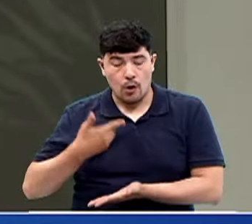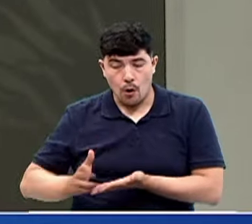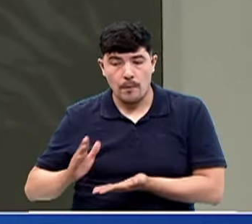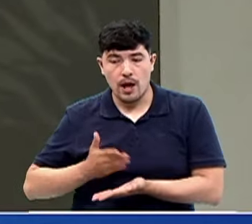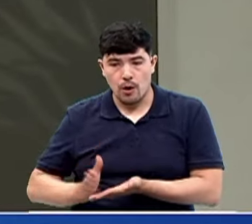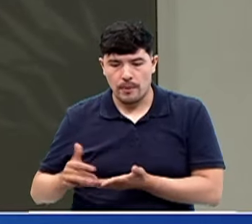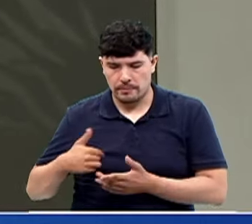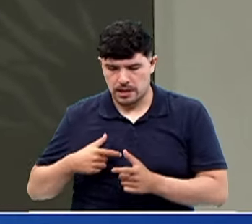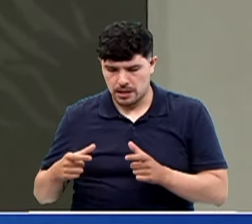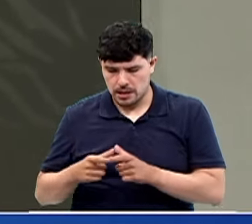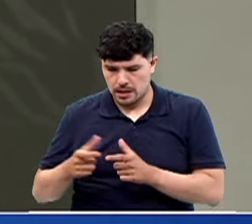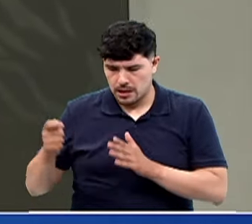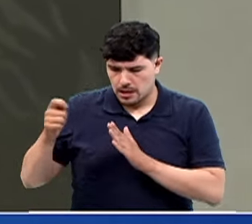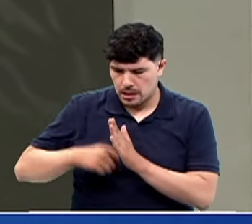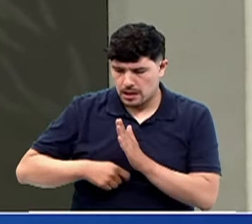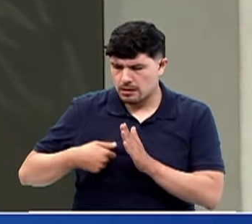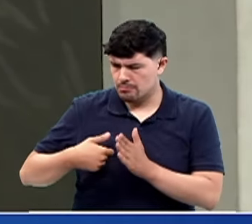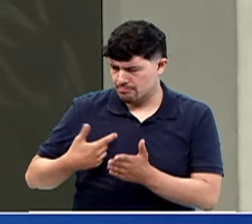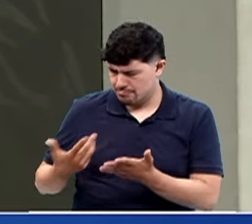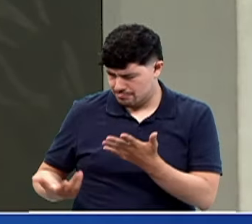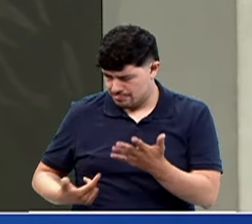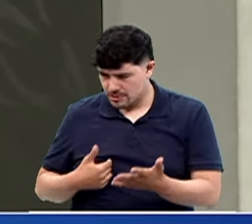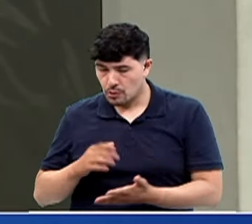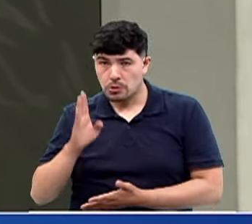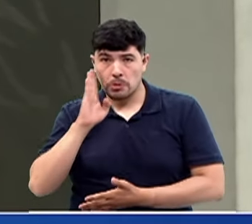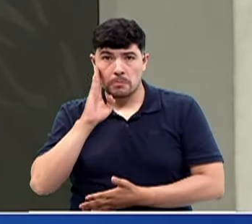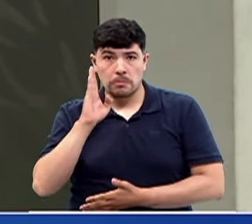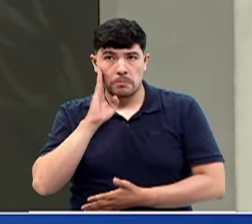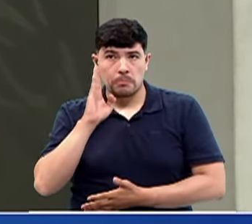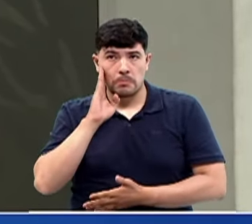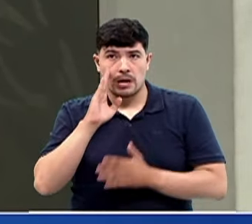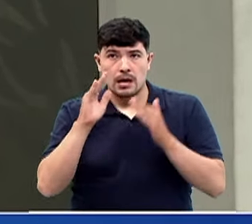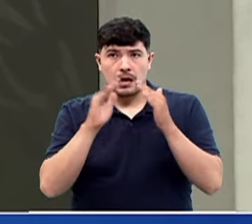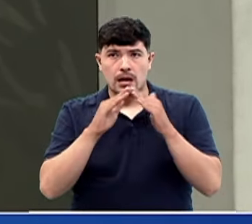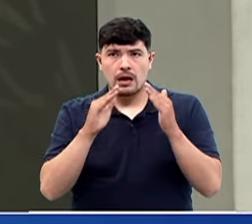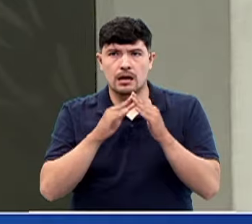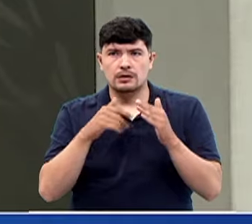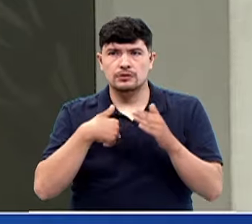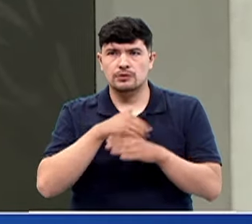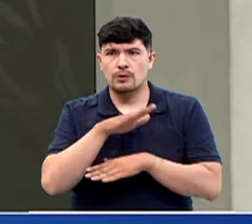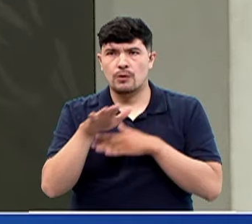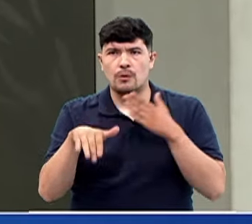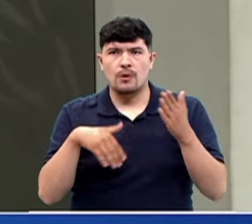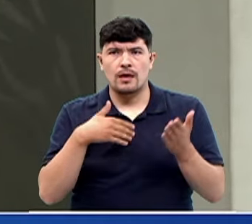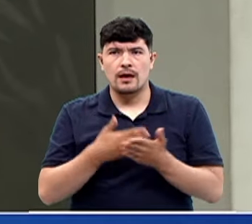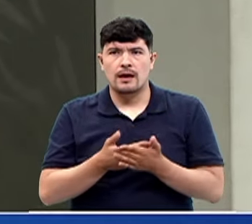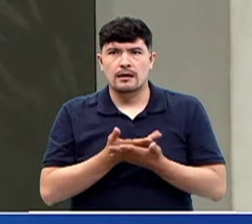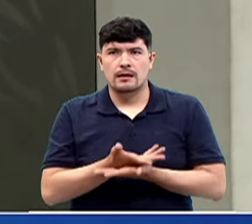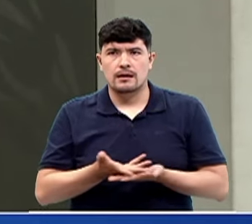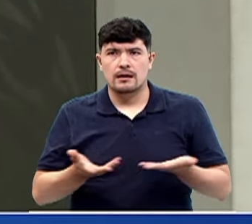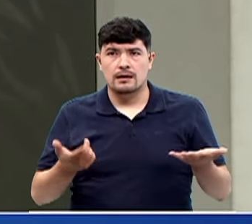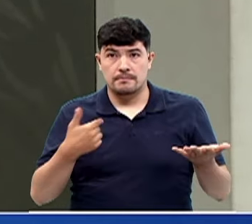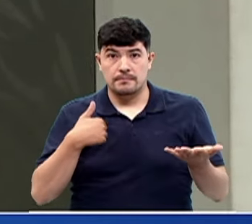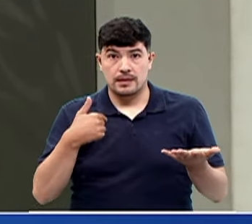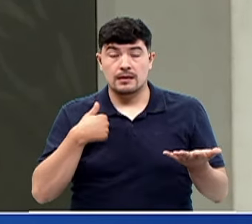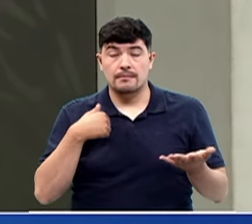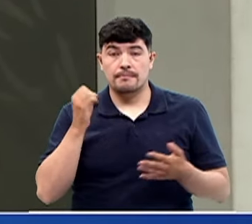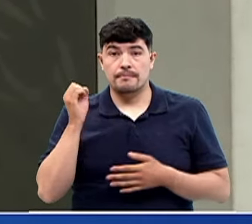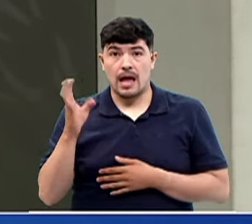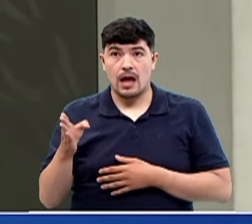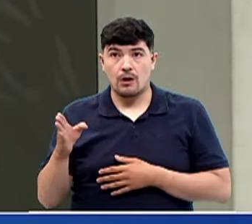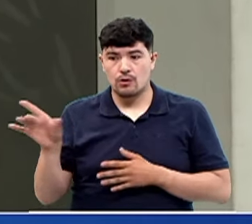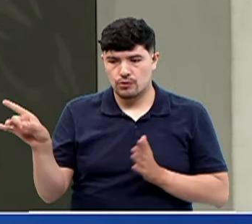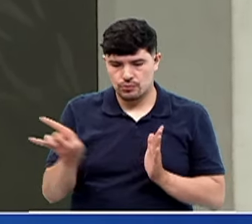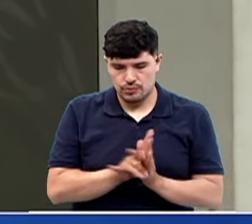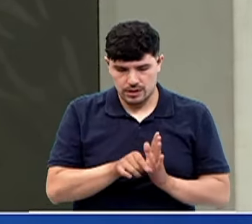estaba yo el domingo en casa y de un momento a otro pues yo tengo ligada todo lo que son esto los movimientos bancarios